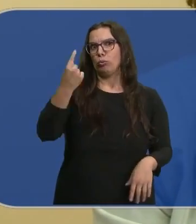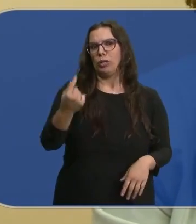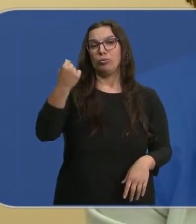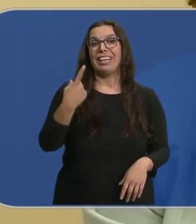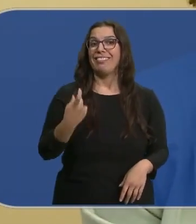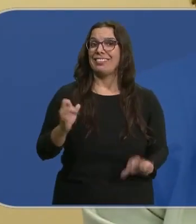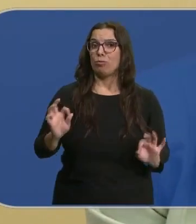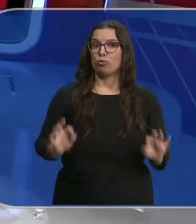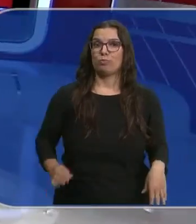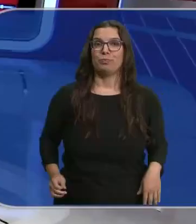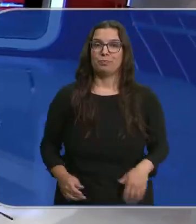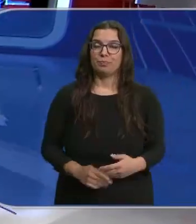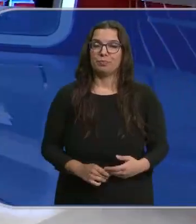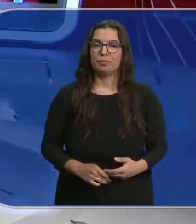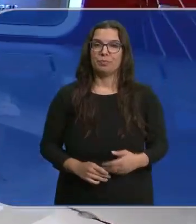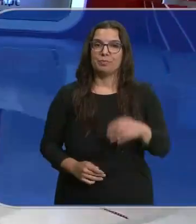diarias.